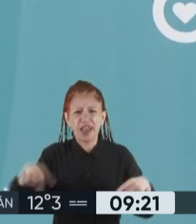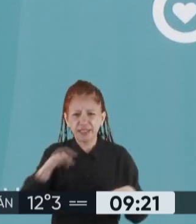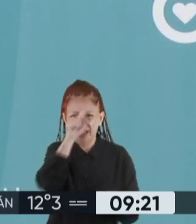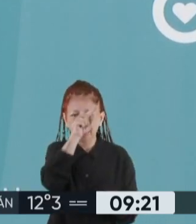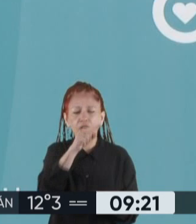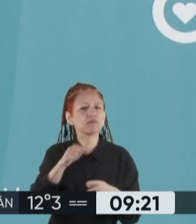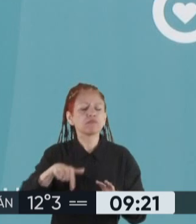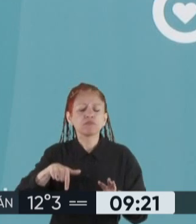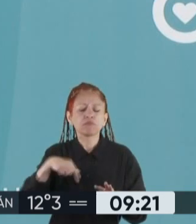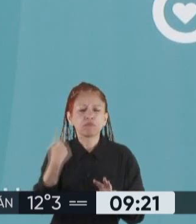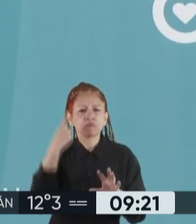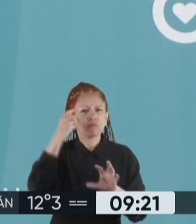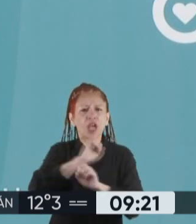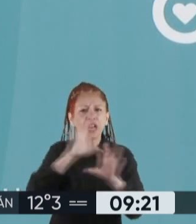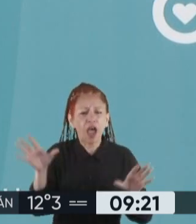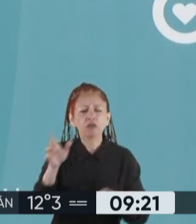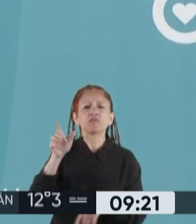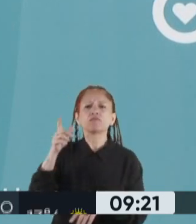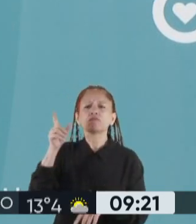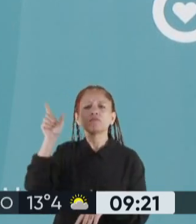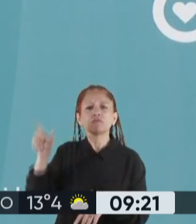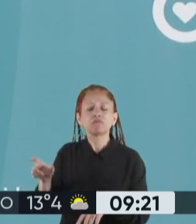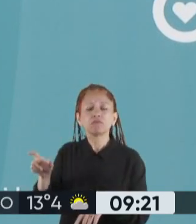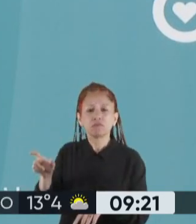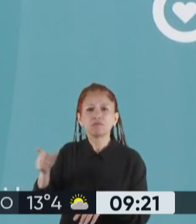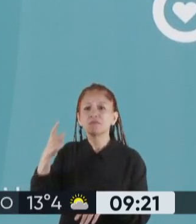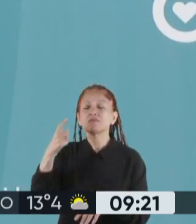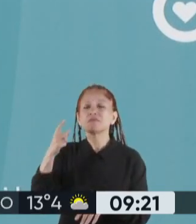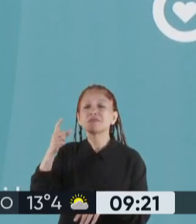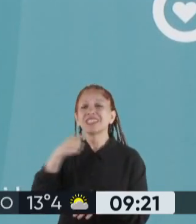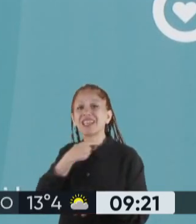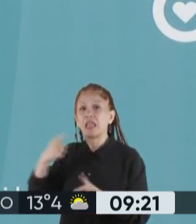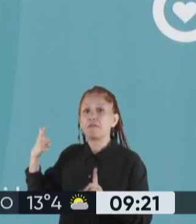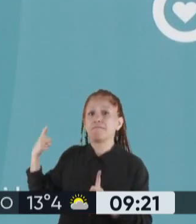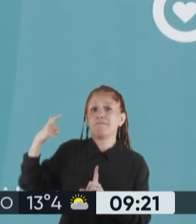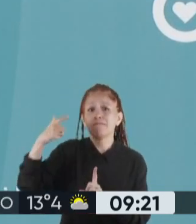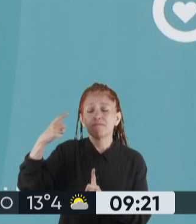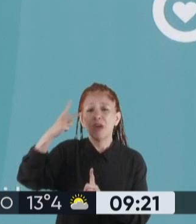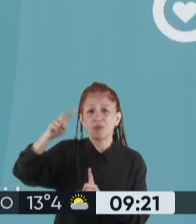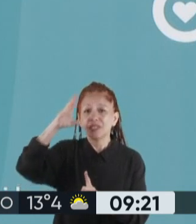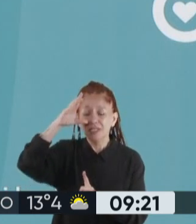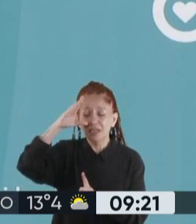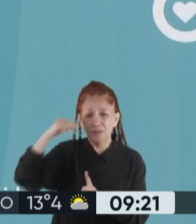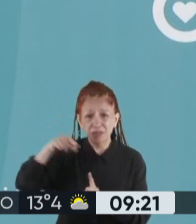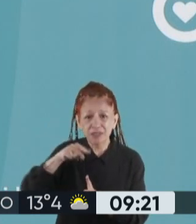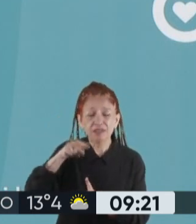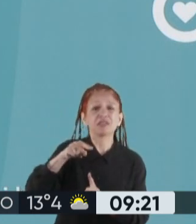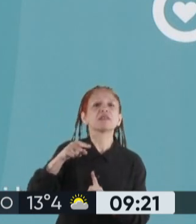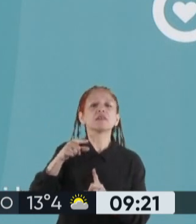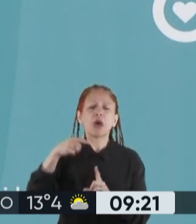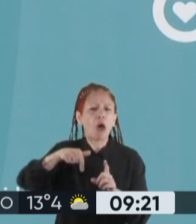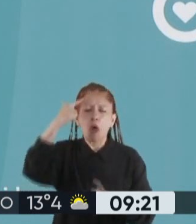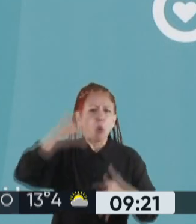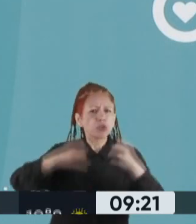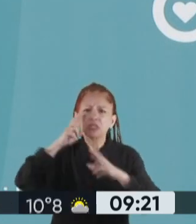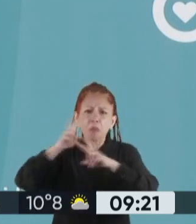claro que el intento de magnicidio hacia la vicepresidenta está siendo investigado. Esperamos que la investigación judicial